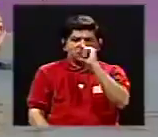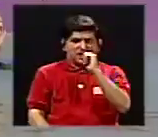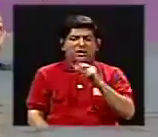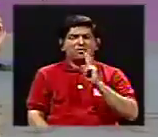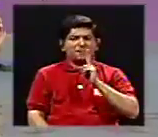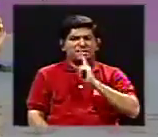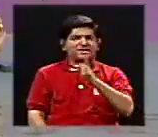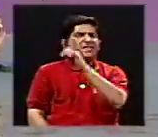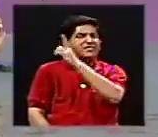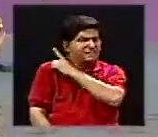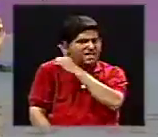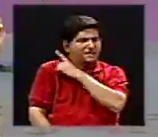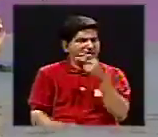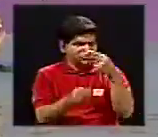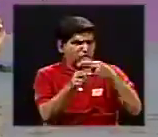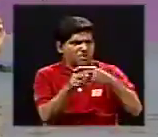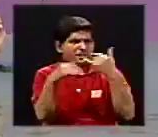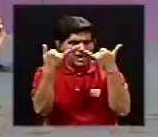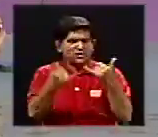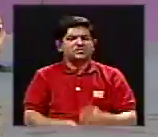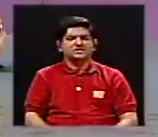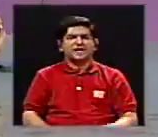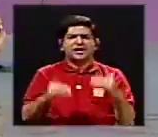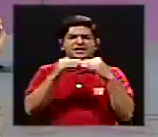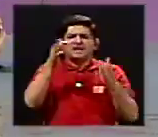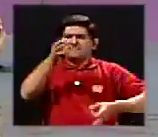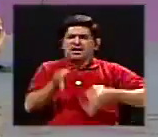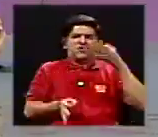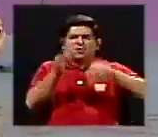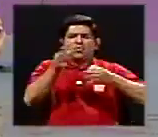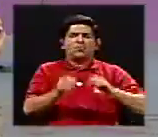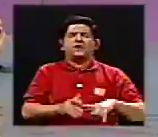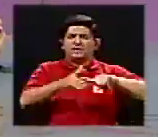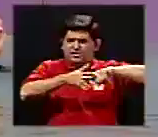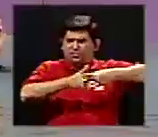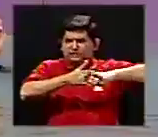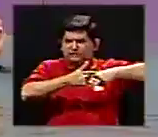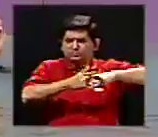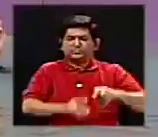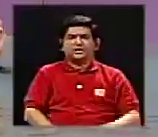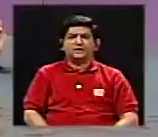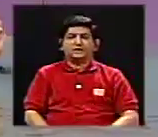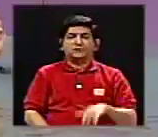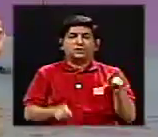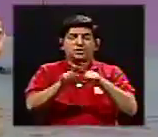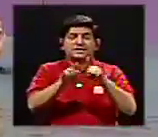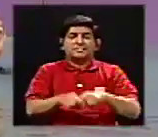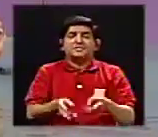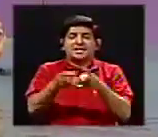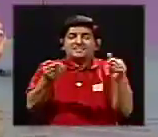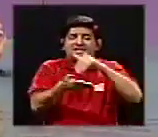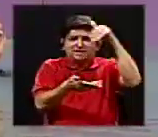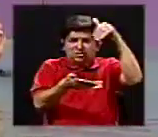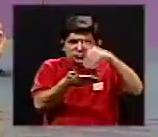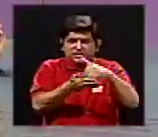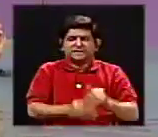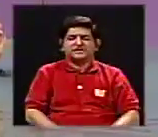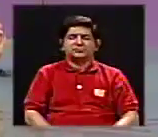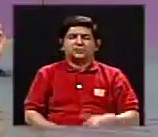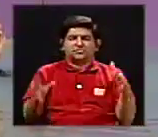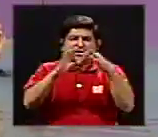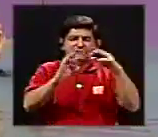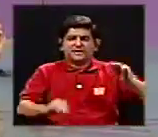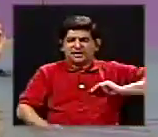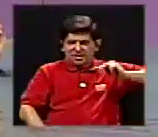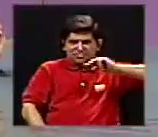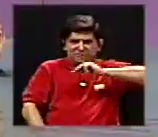verdadera dirección y se le da personería jurídica instrumental y desconcentración máxima del Ministerio de Ambiente y